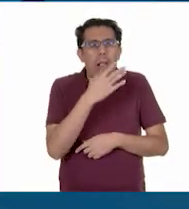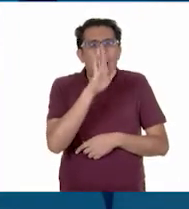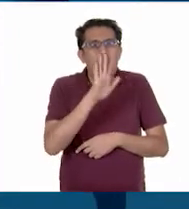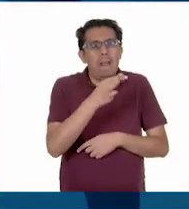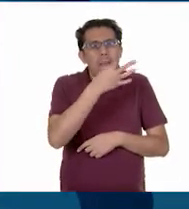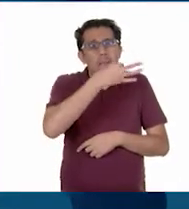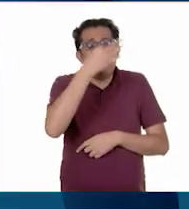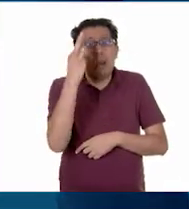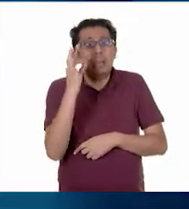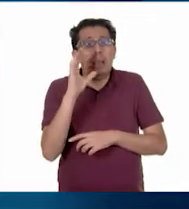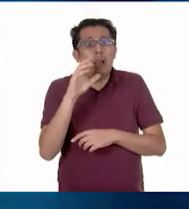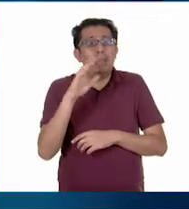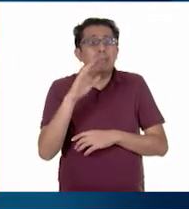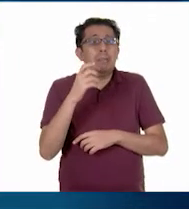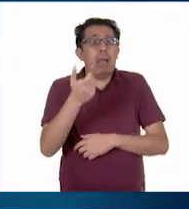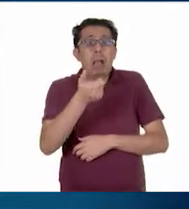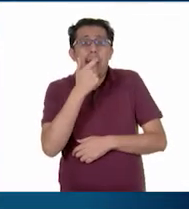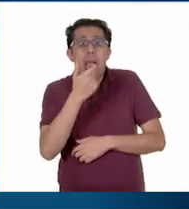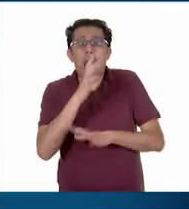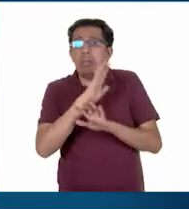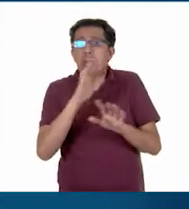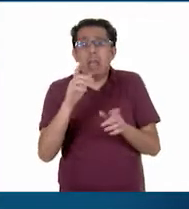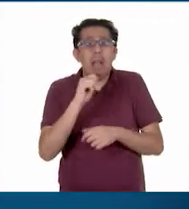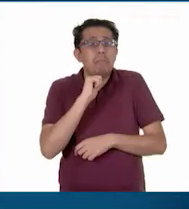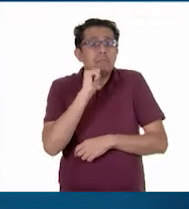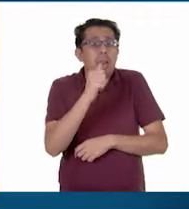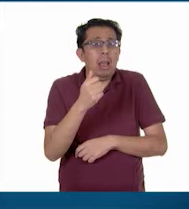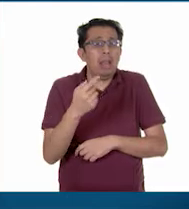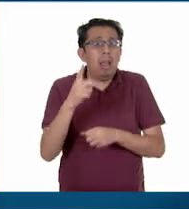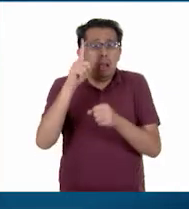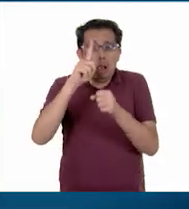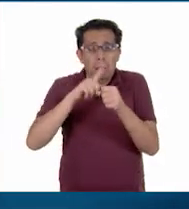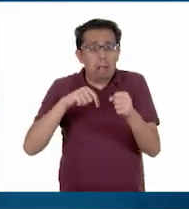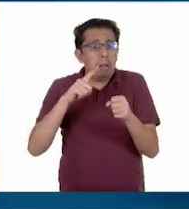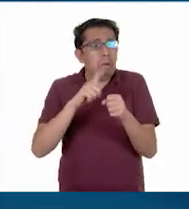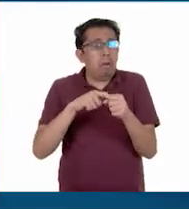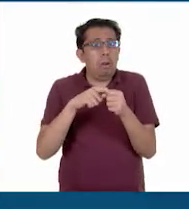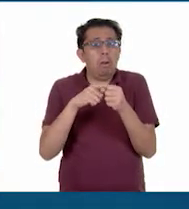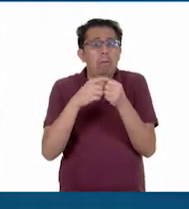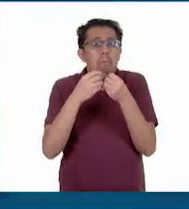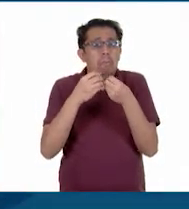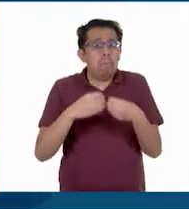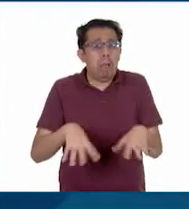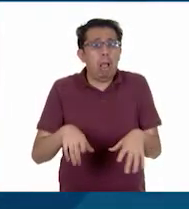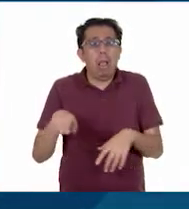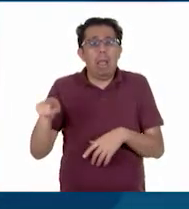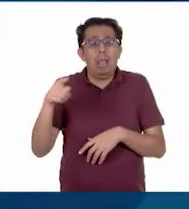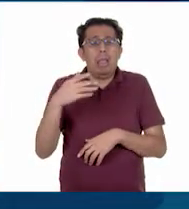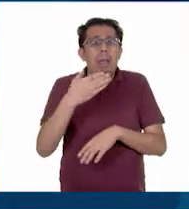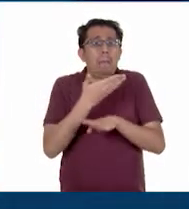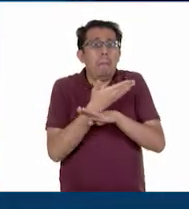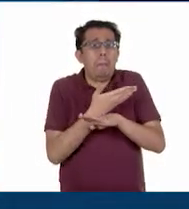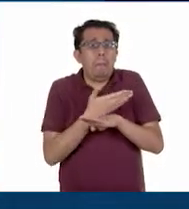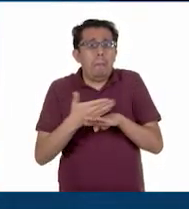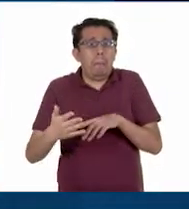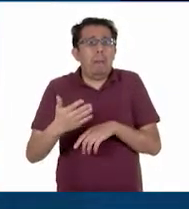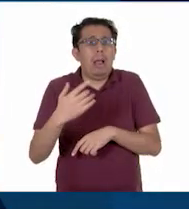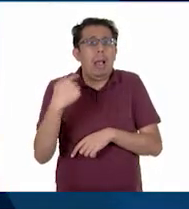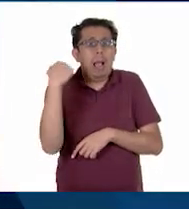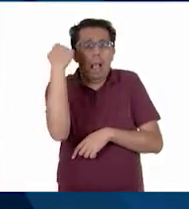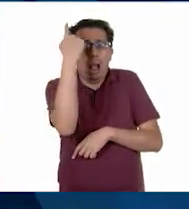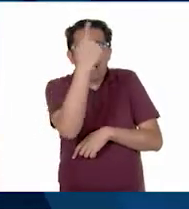perdido la risa, que ha perdido el color. La princesa está pálida en su silla de oro. Está mudo